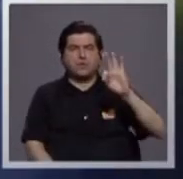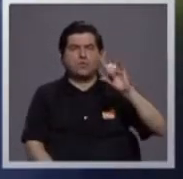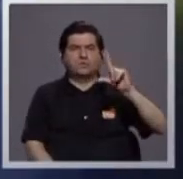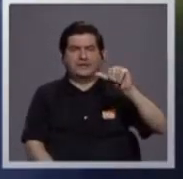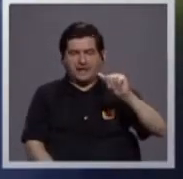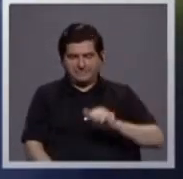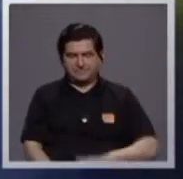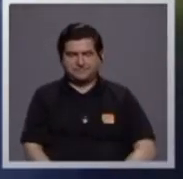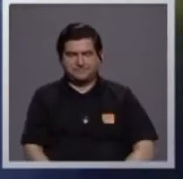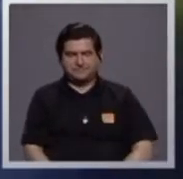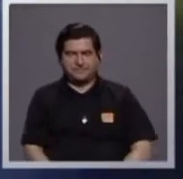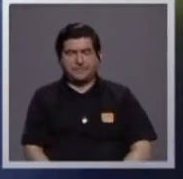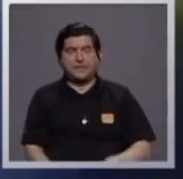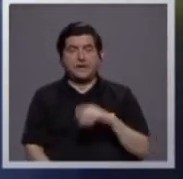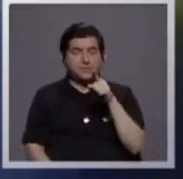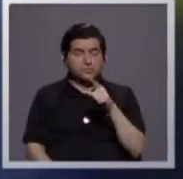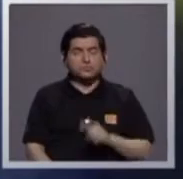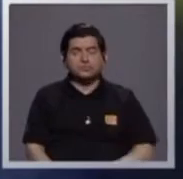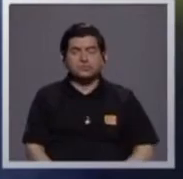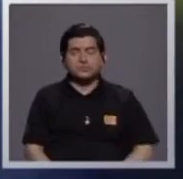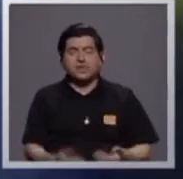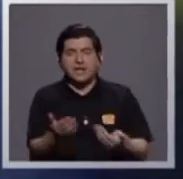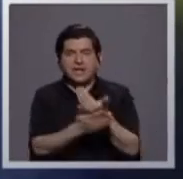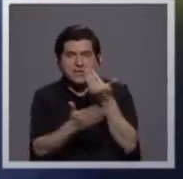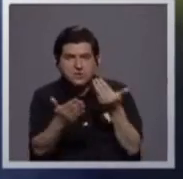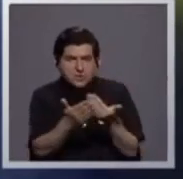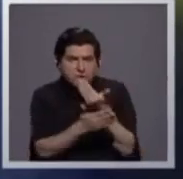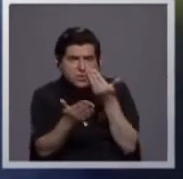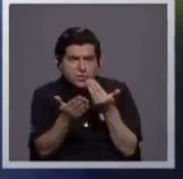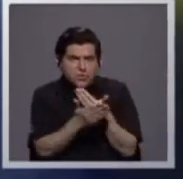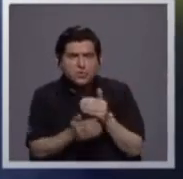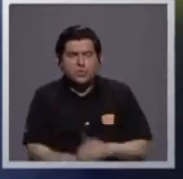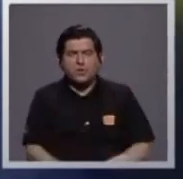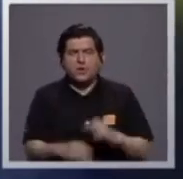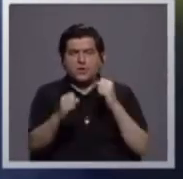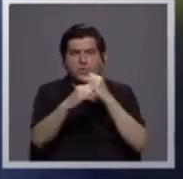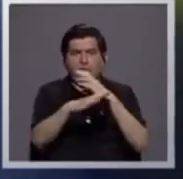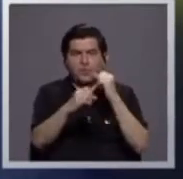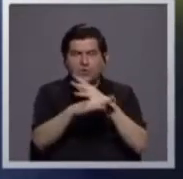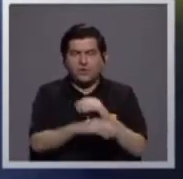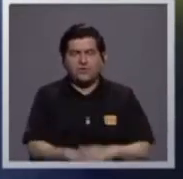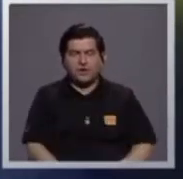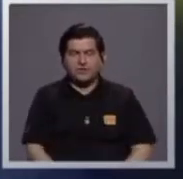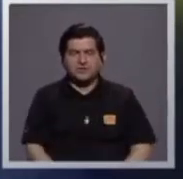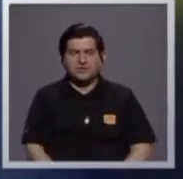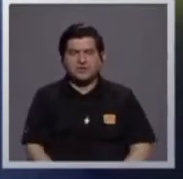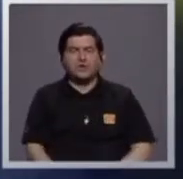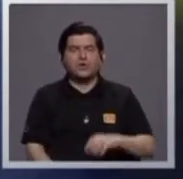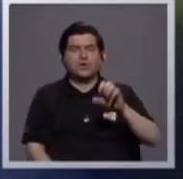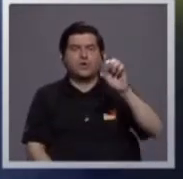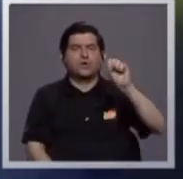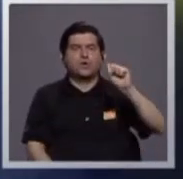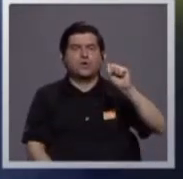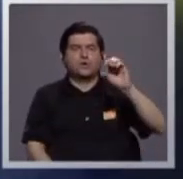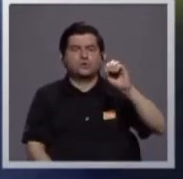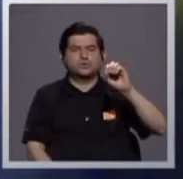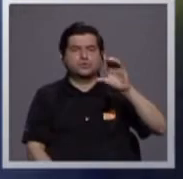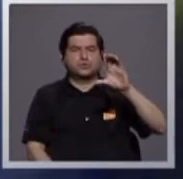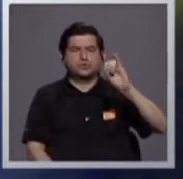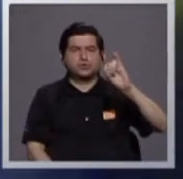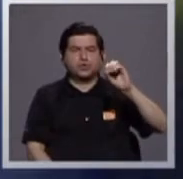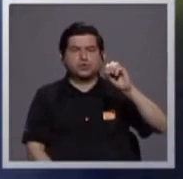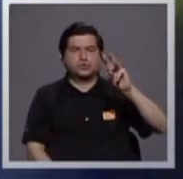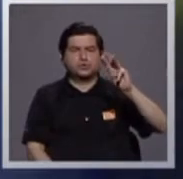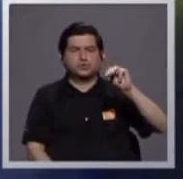que habías creado tu nueva correo electrónico Sociomática, y me estabas tratando de